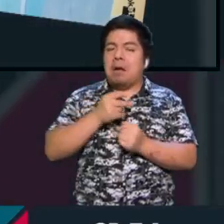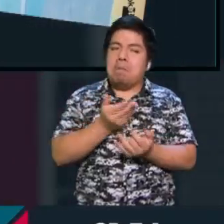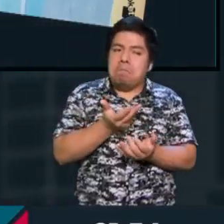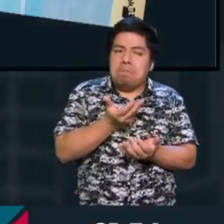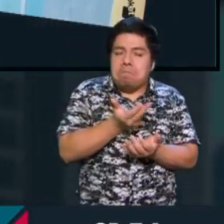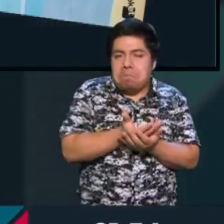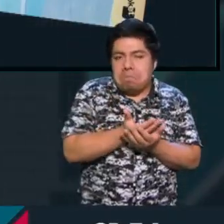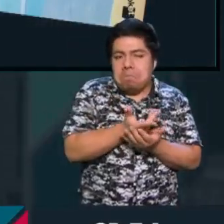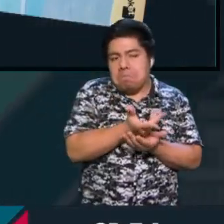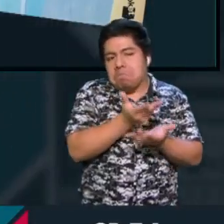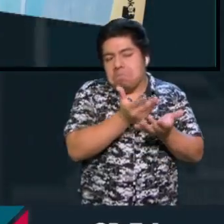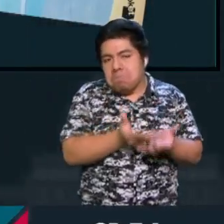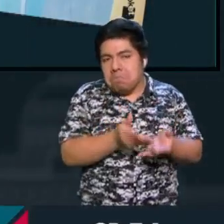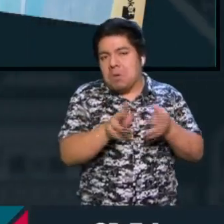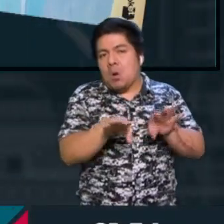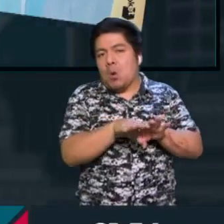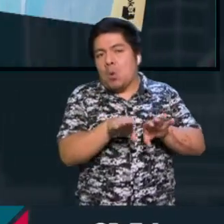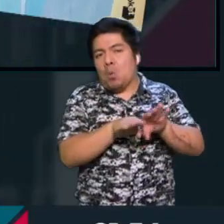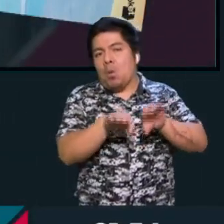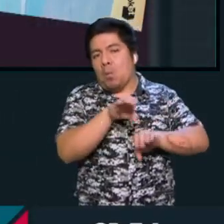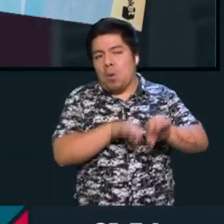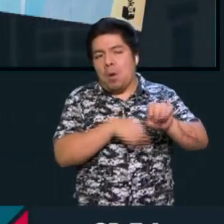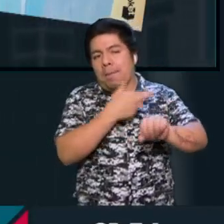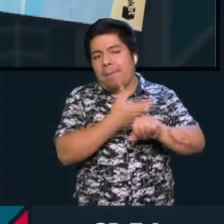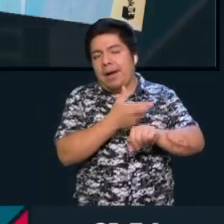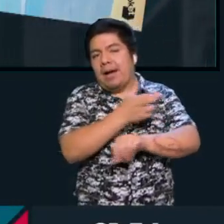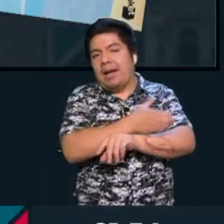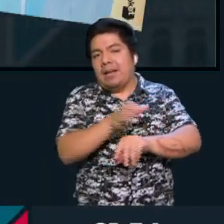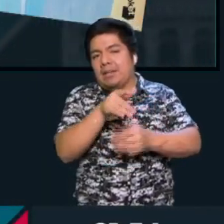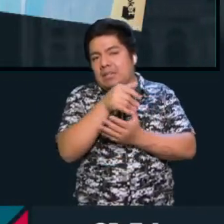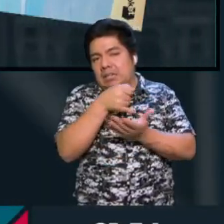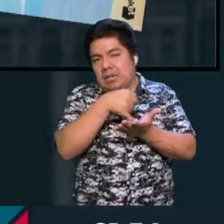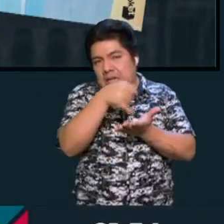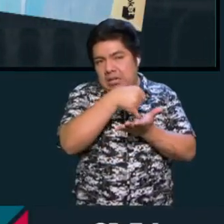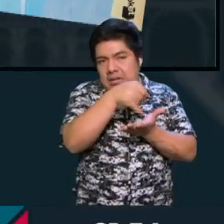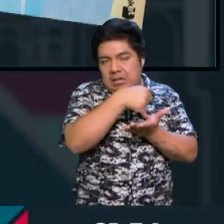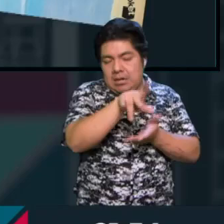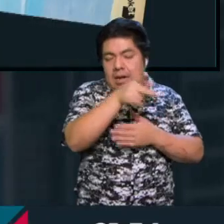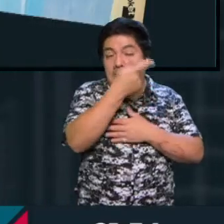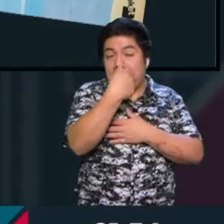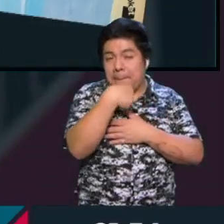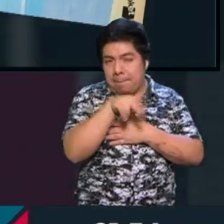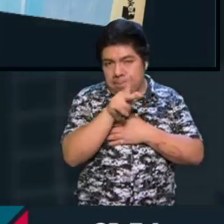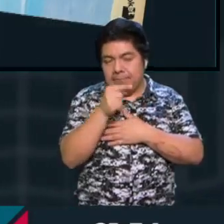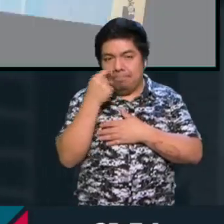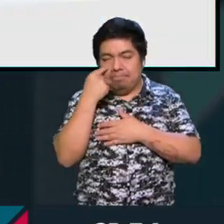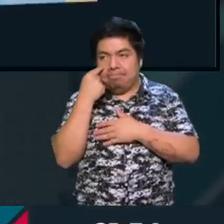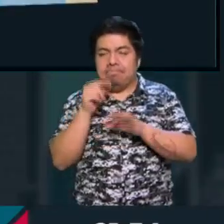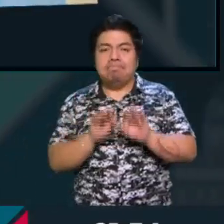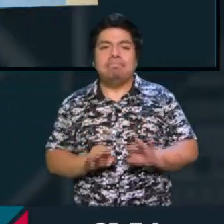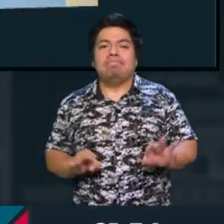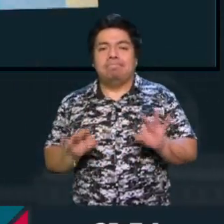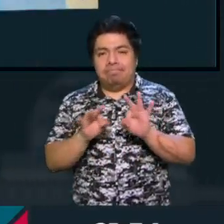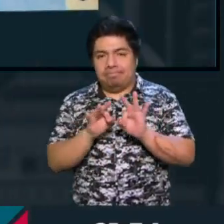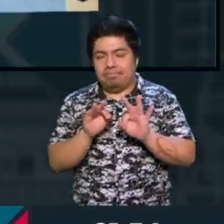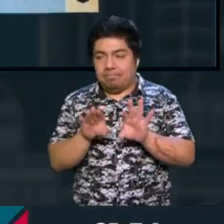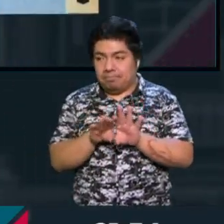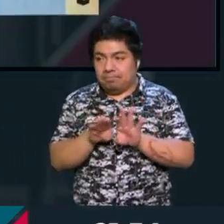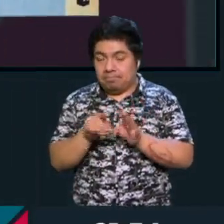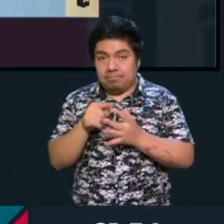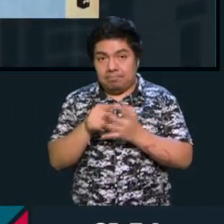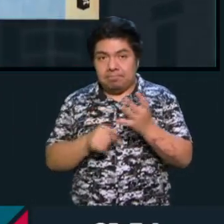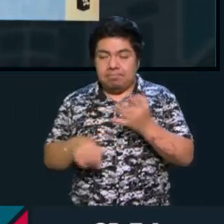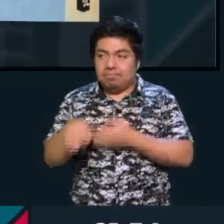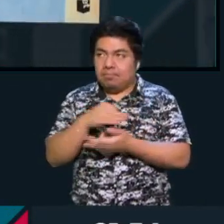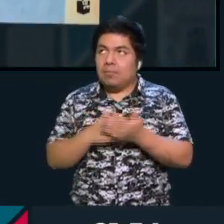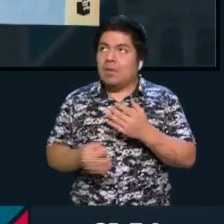algún tiempo como un empresario agrícola. Pero es muy interesante porque creo que la dimensión de lo que